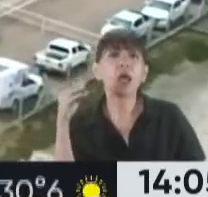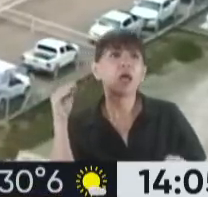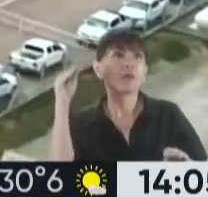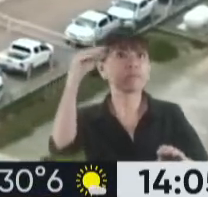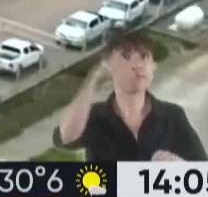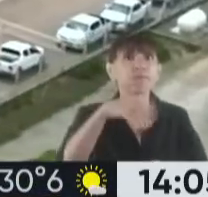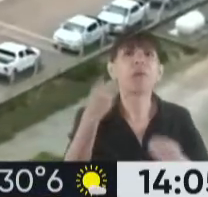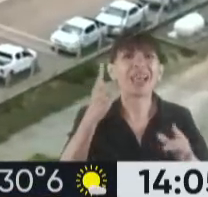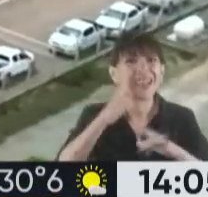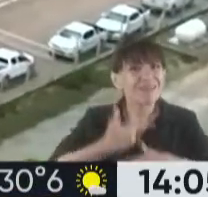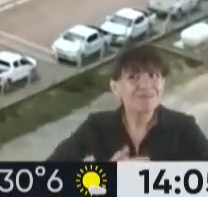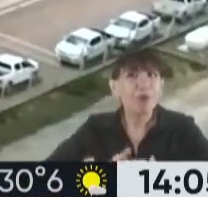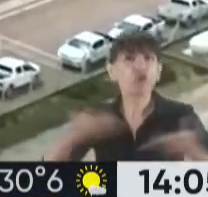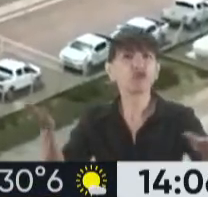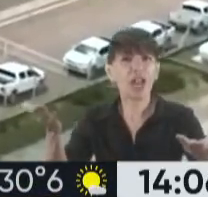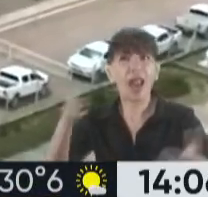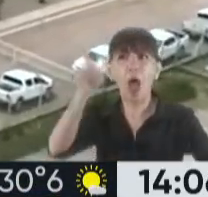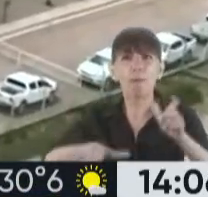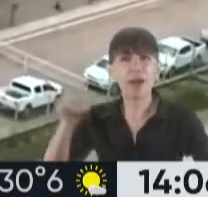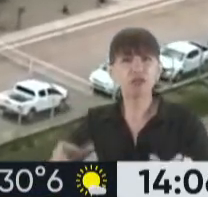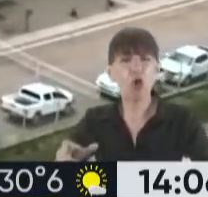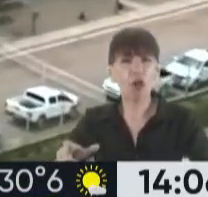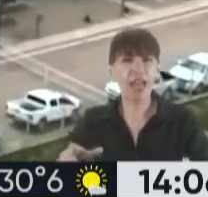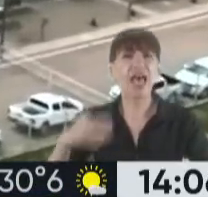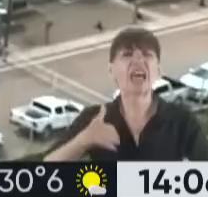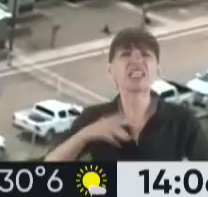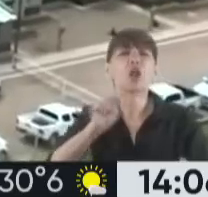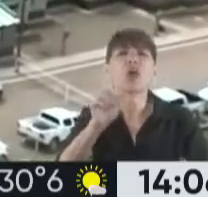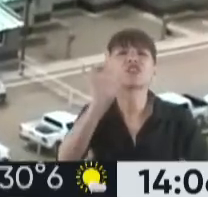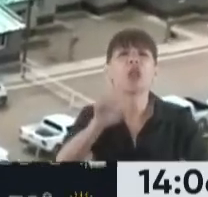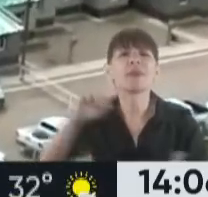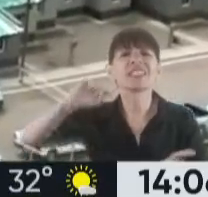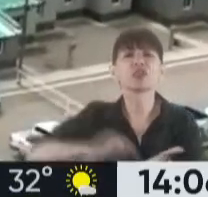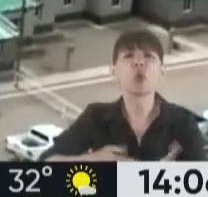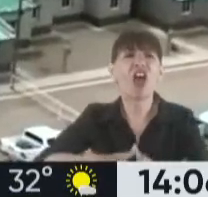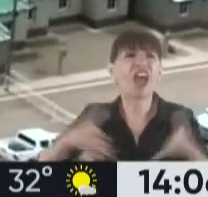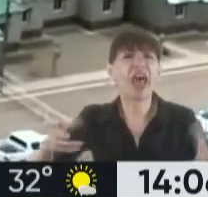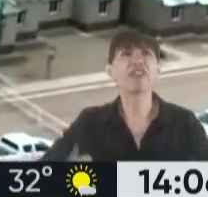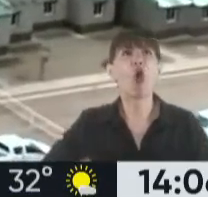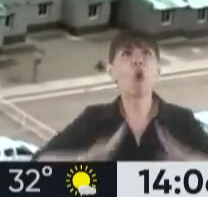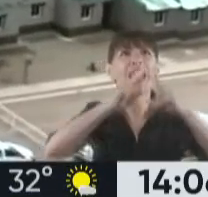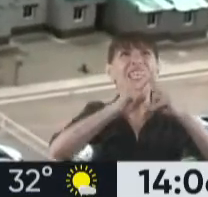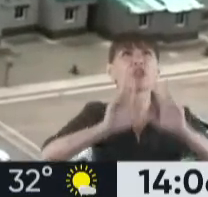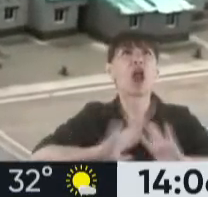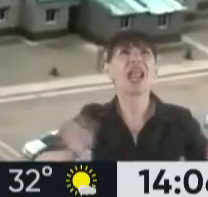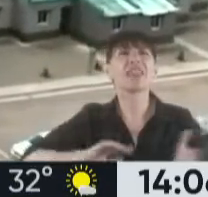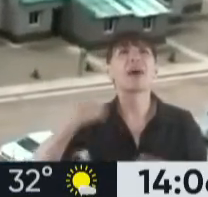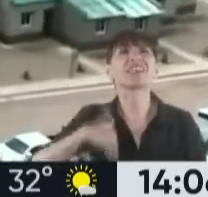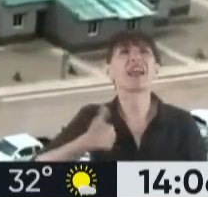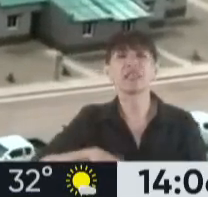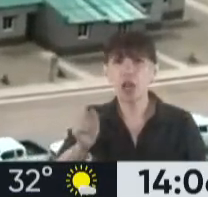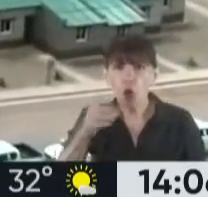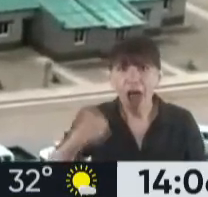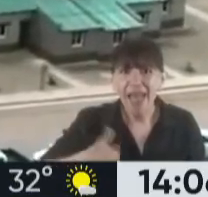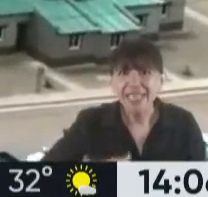Que la Argentina no es solamente las grandes ciudades, que la Argentina no es el obelisco, que la Argentina es esto. Es la inmensidad